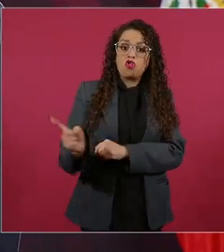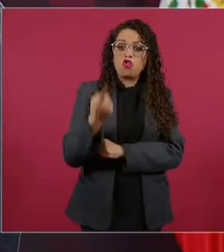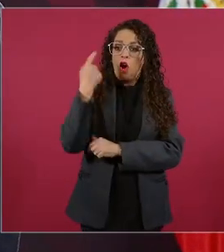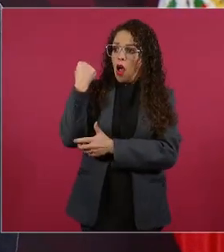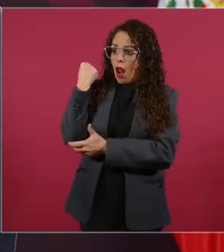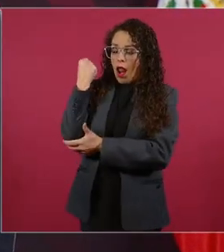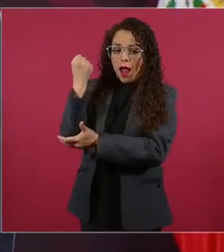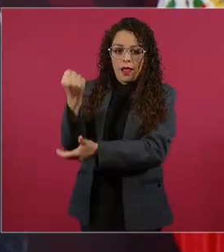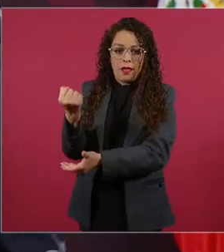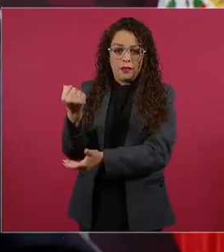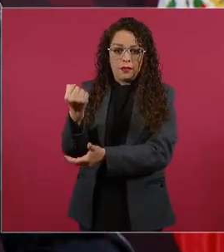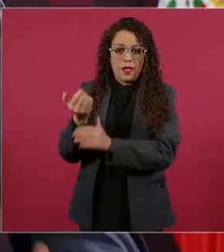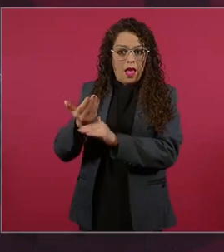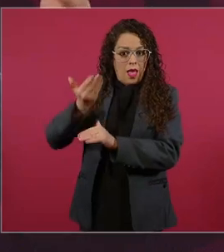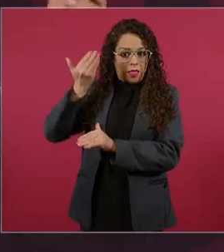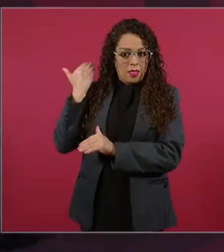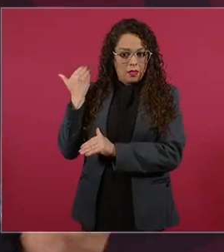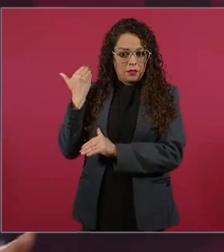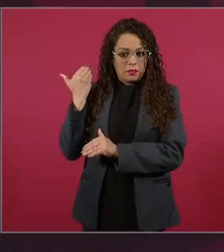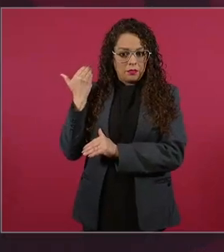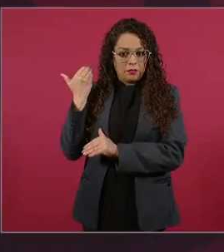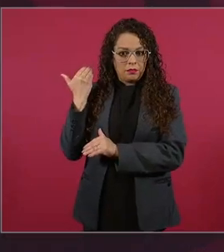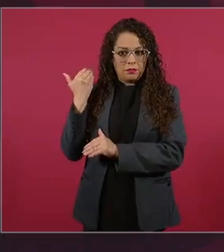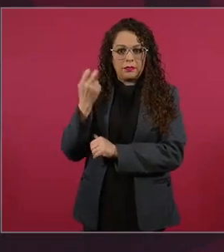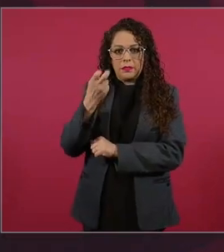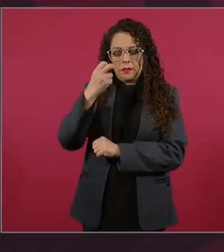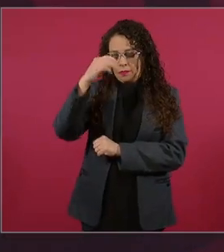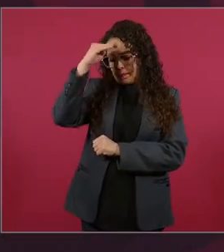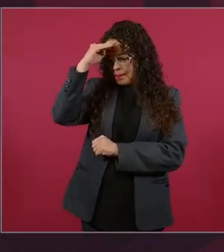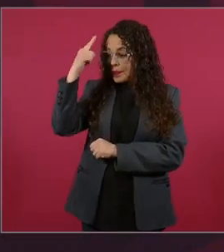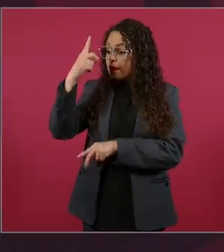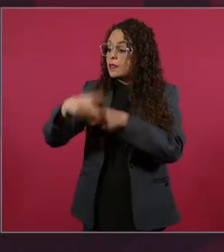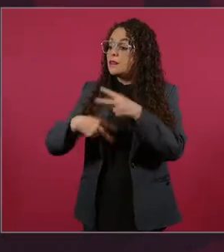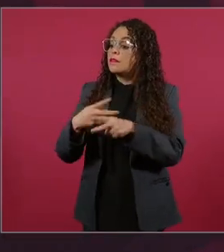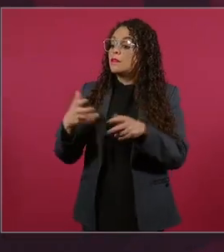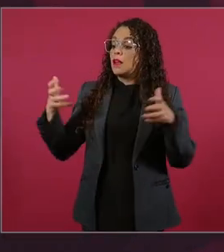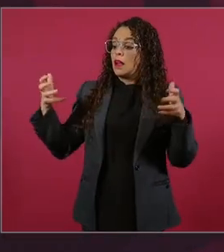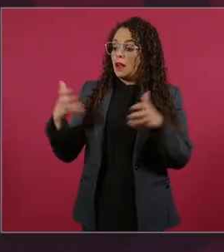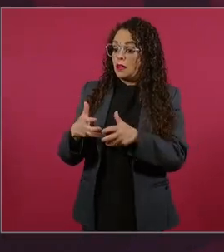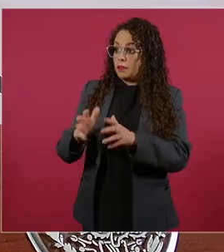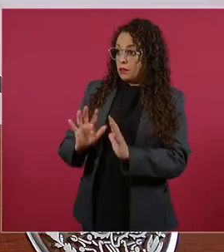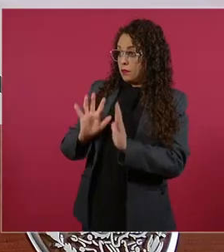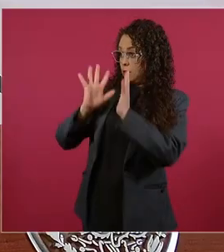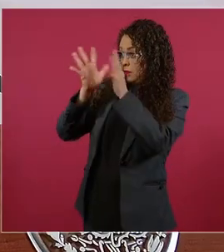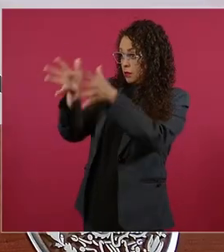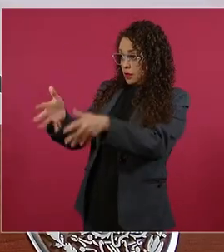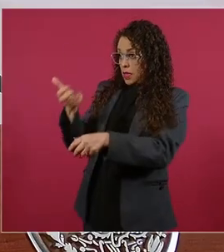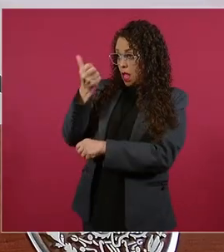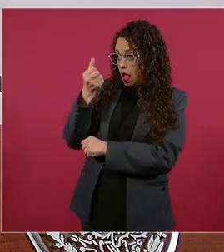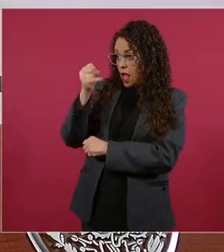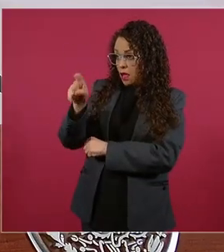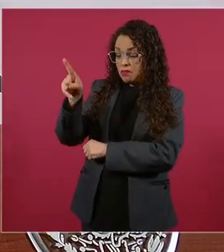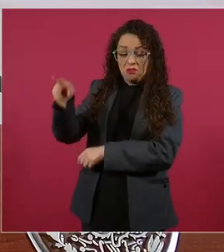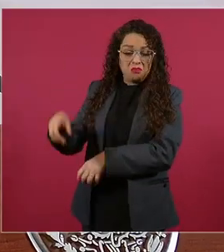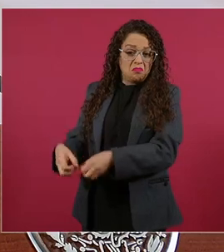decisión que quedara como estaba, ya que se convirtiera en chatarra,